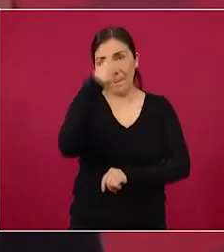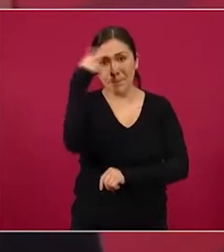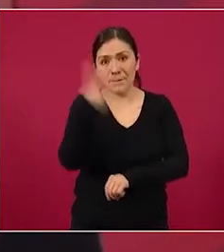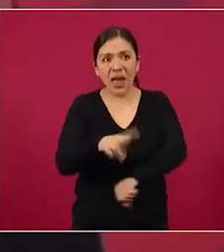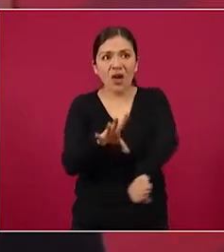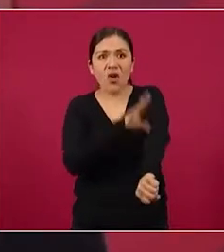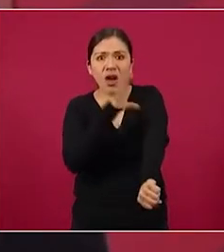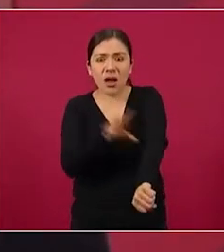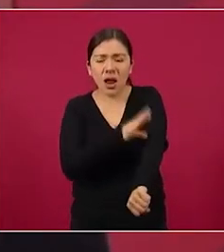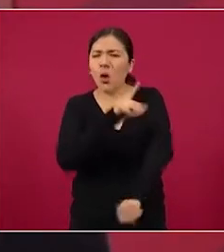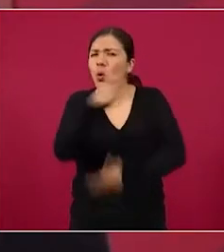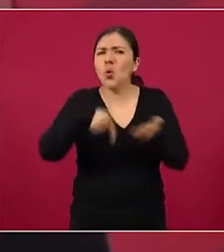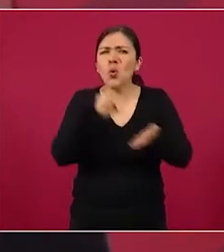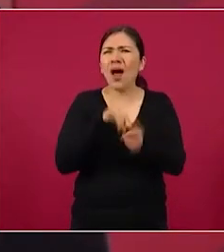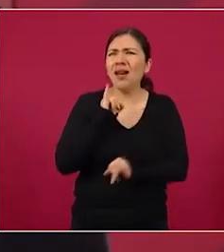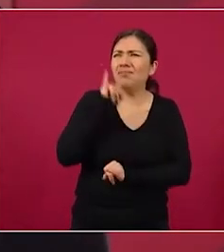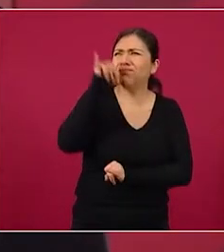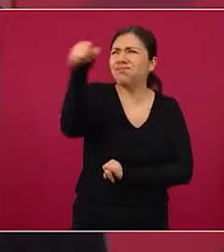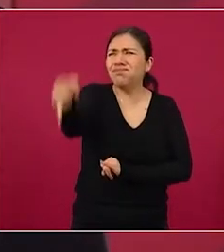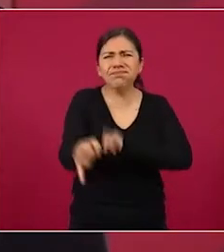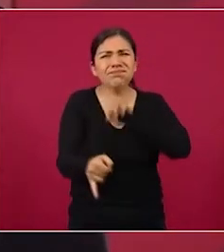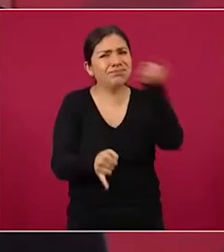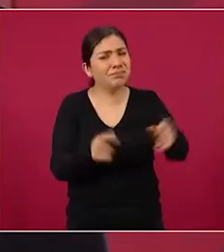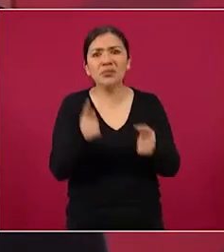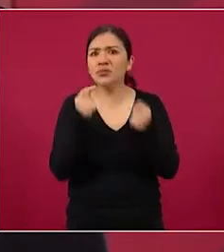hasta los pueblos más apartados